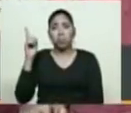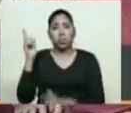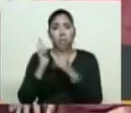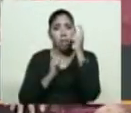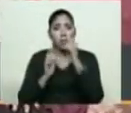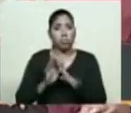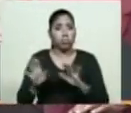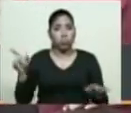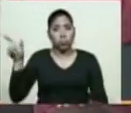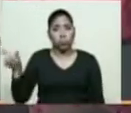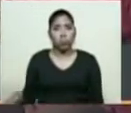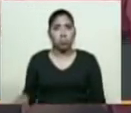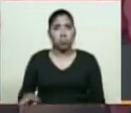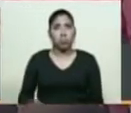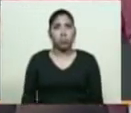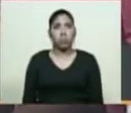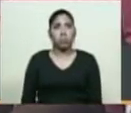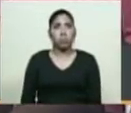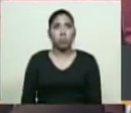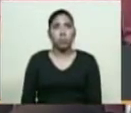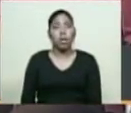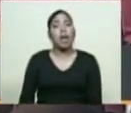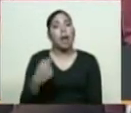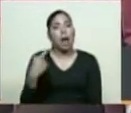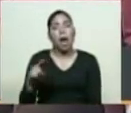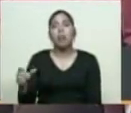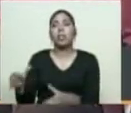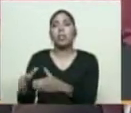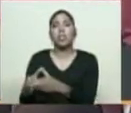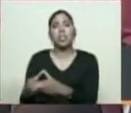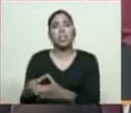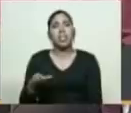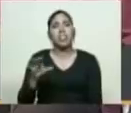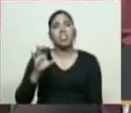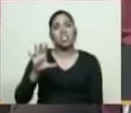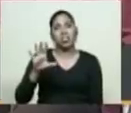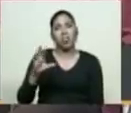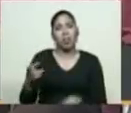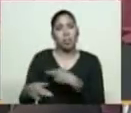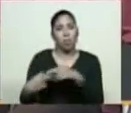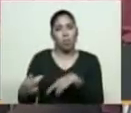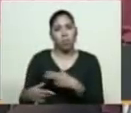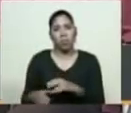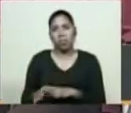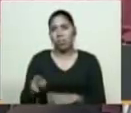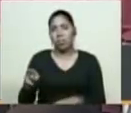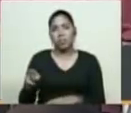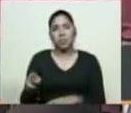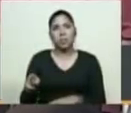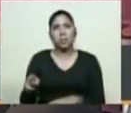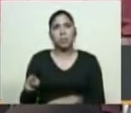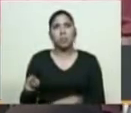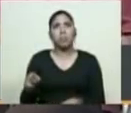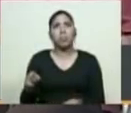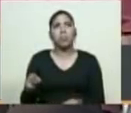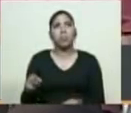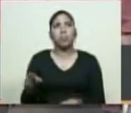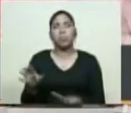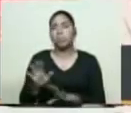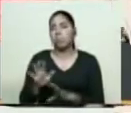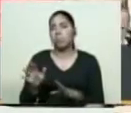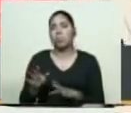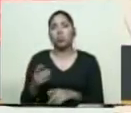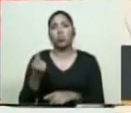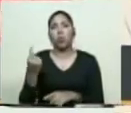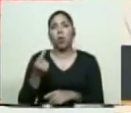creación de Hugo Chávez. Nosotros teníamos el partido Quinta República, un movimiento que sirvió solo para ganar elecciones, hecho a la medida más bien de